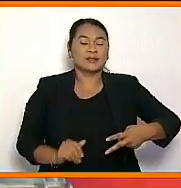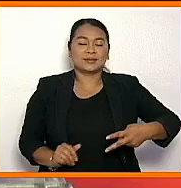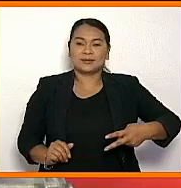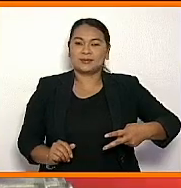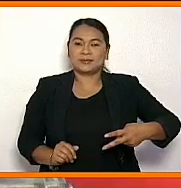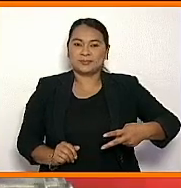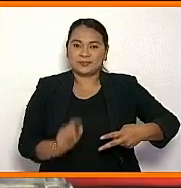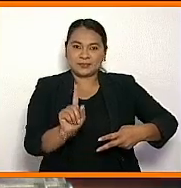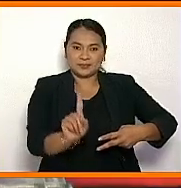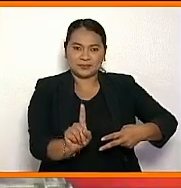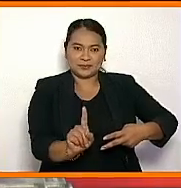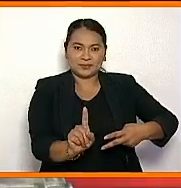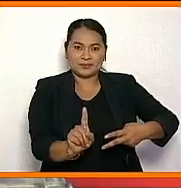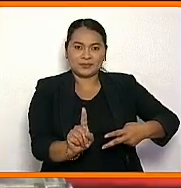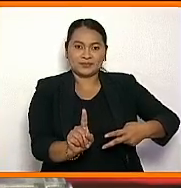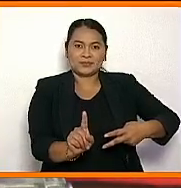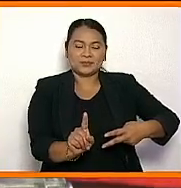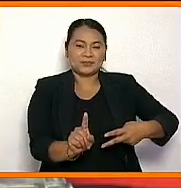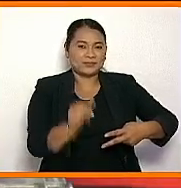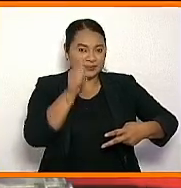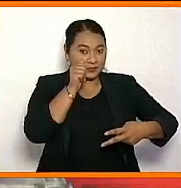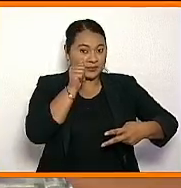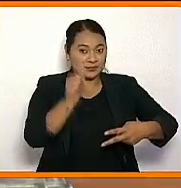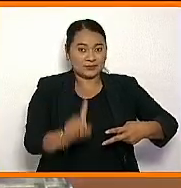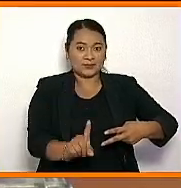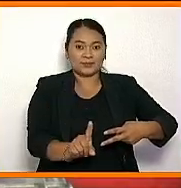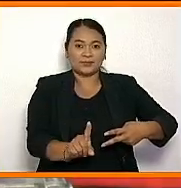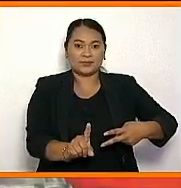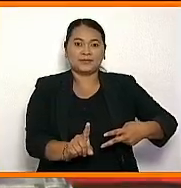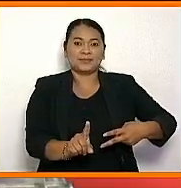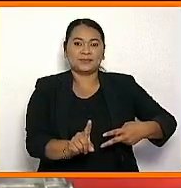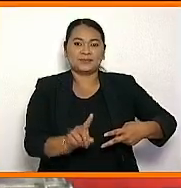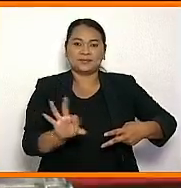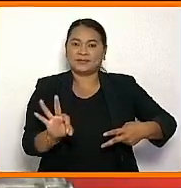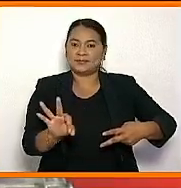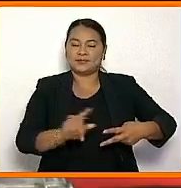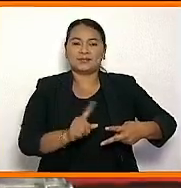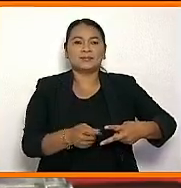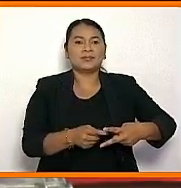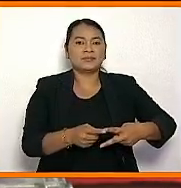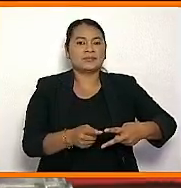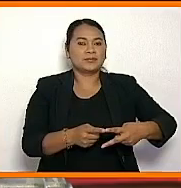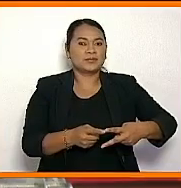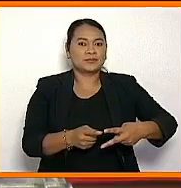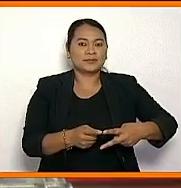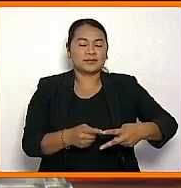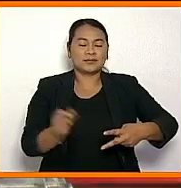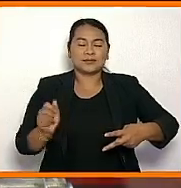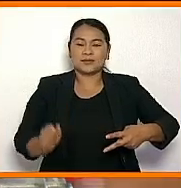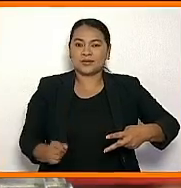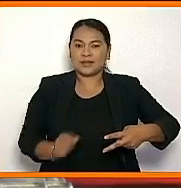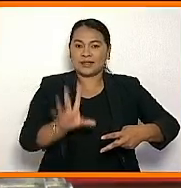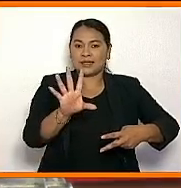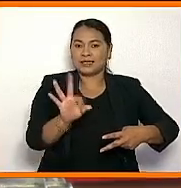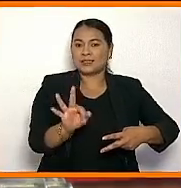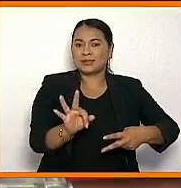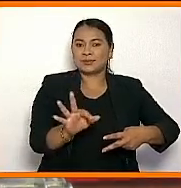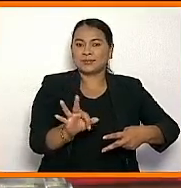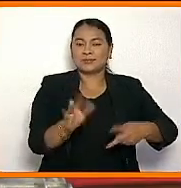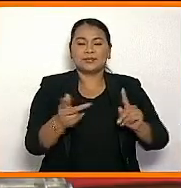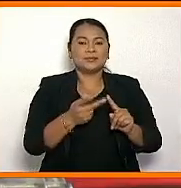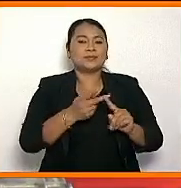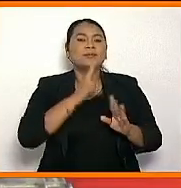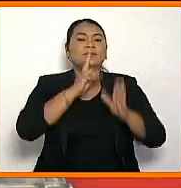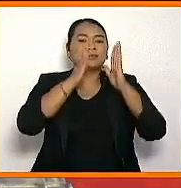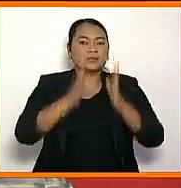Porque este es el 1. Segundo dígito, atentos. Este es el 9. Primer número favorecido para premiados es el 19 con